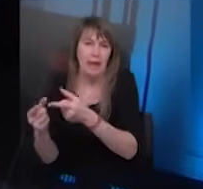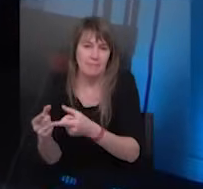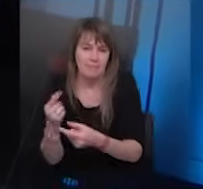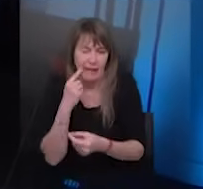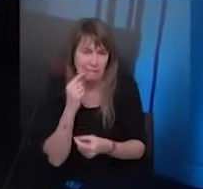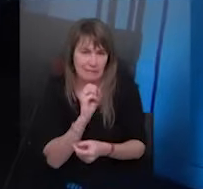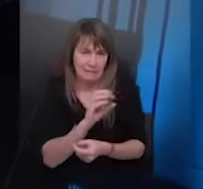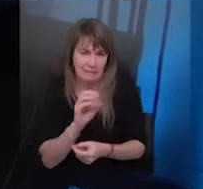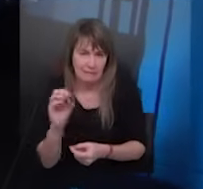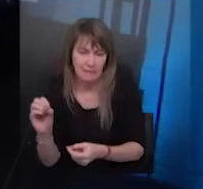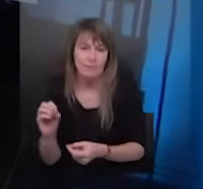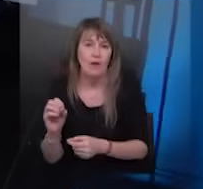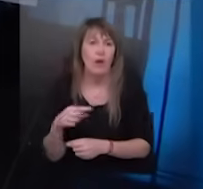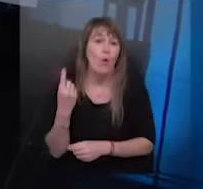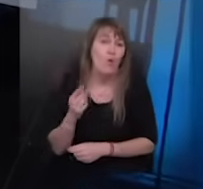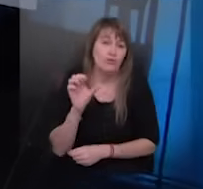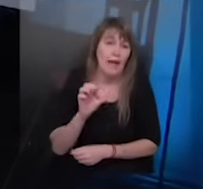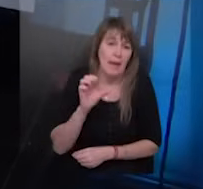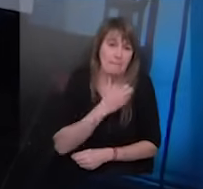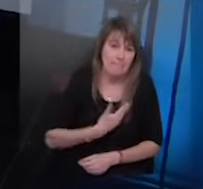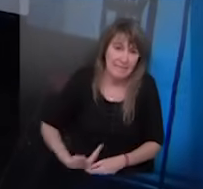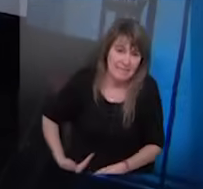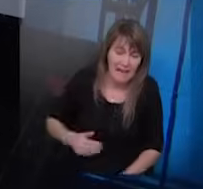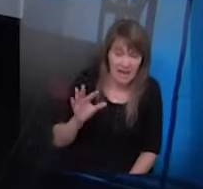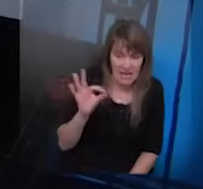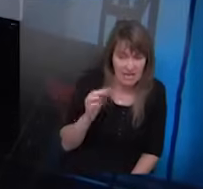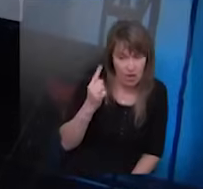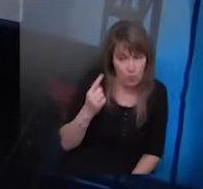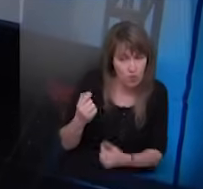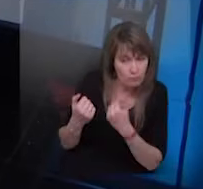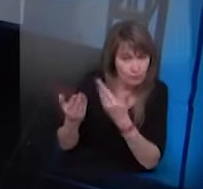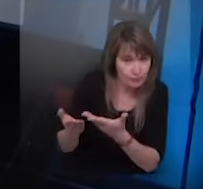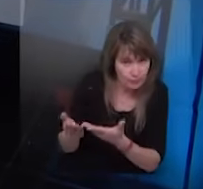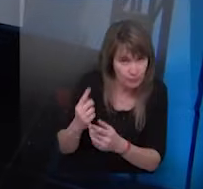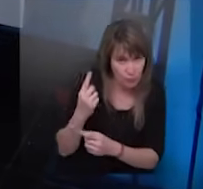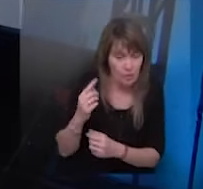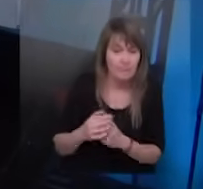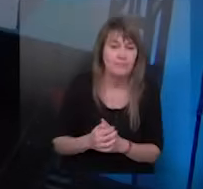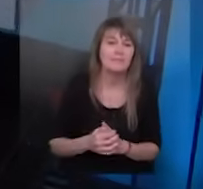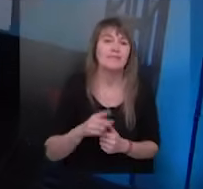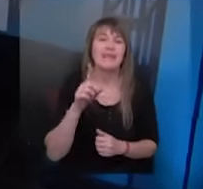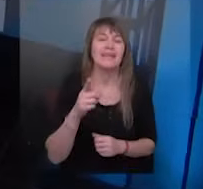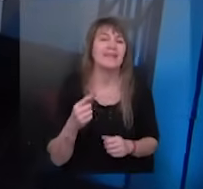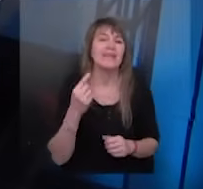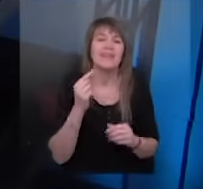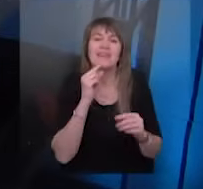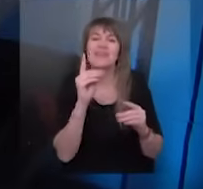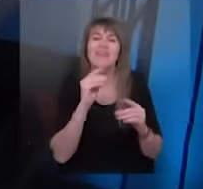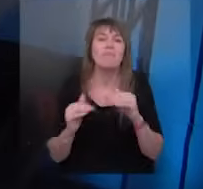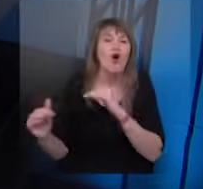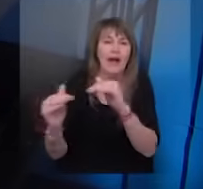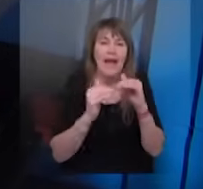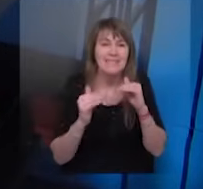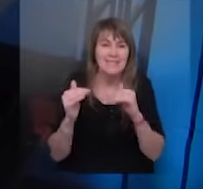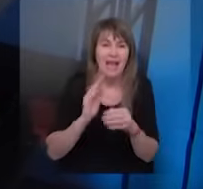pasa hay otras que no hay otras que deciden por un partido pero eso es importantísimo la regla número uno de la Democracia es que cada voto vale